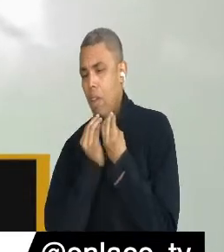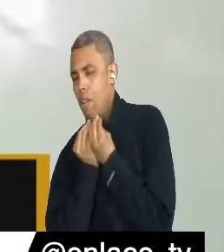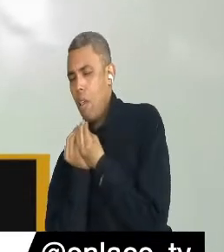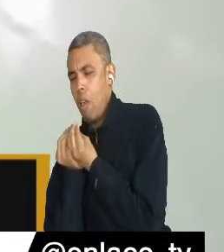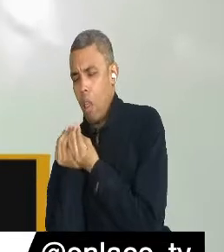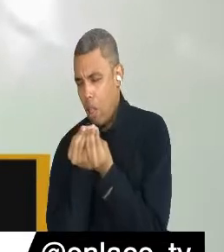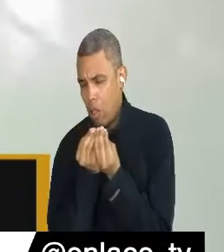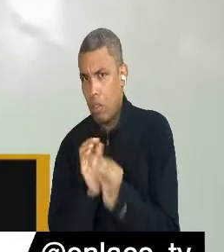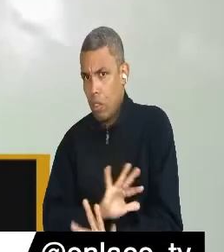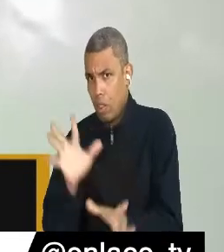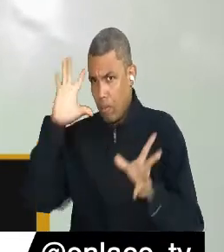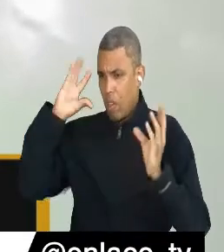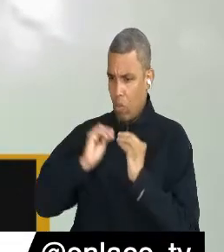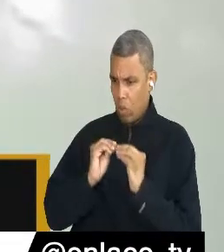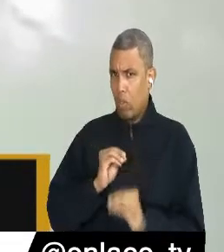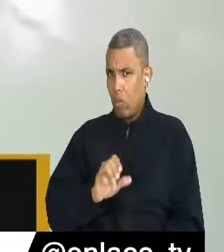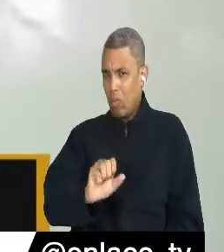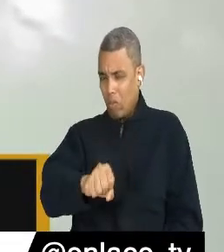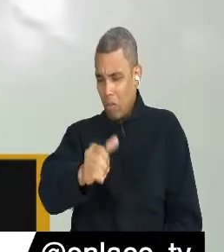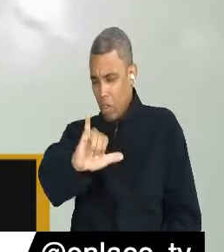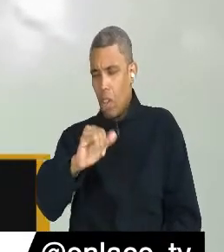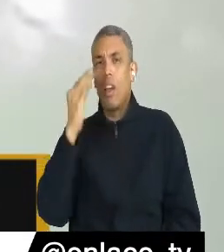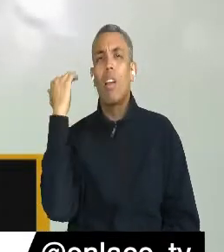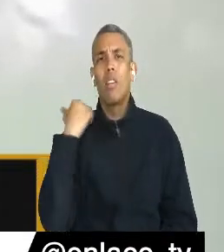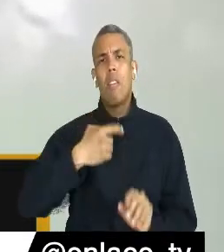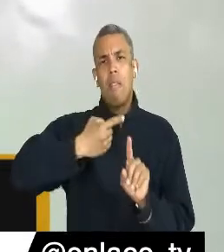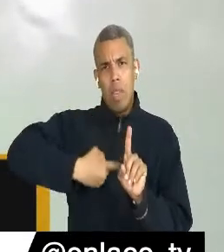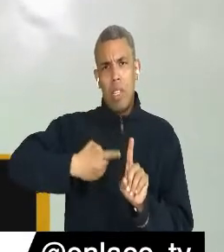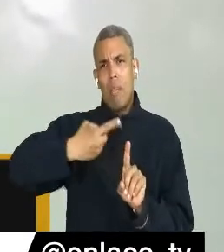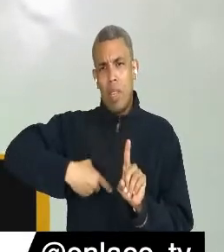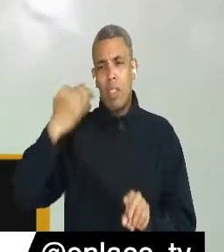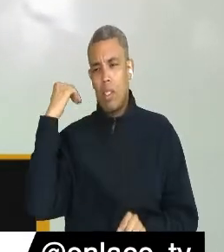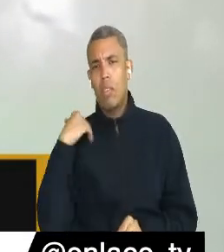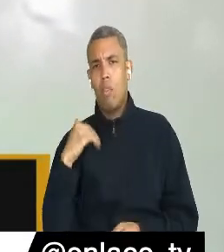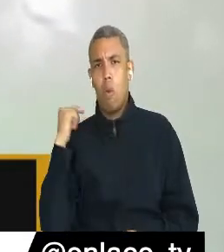allá hace algunos meses.